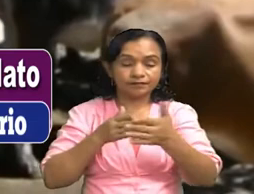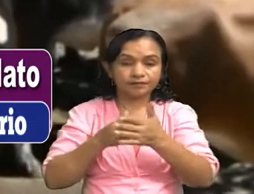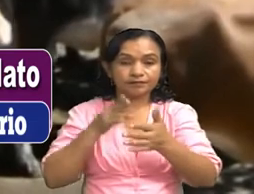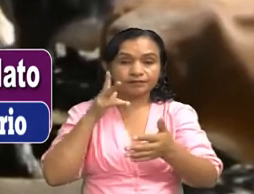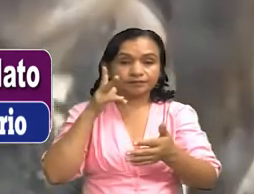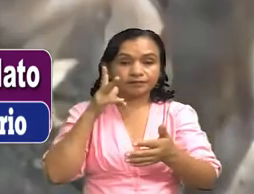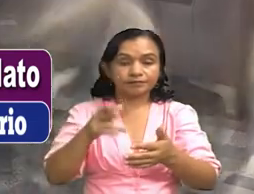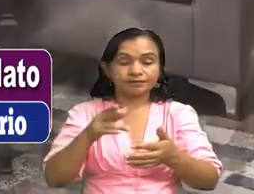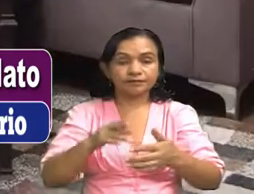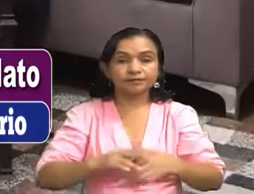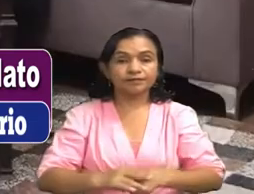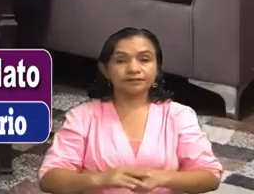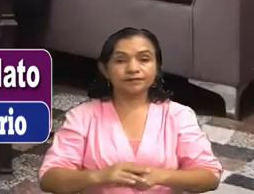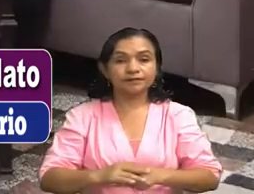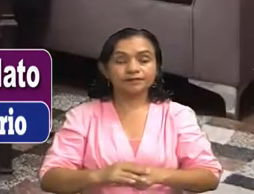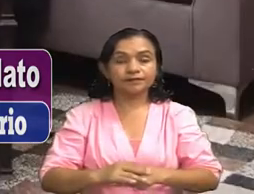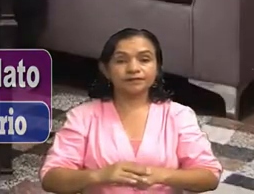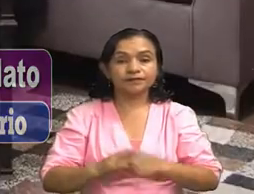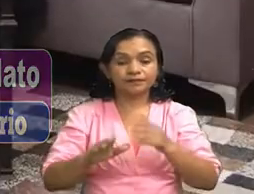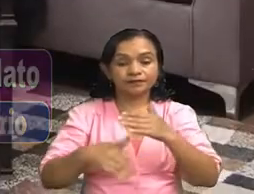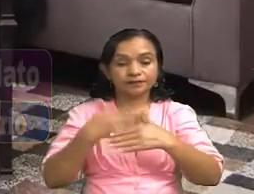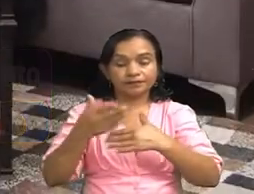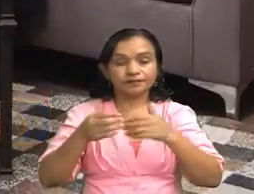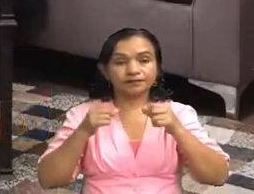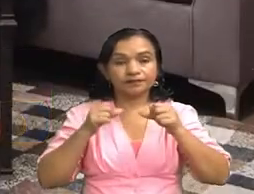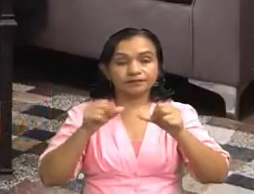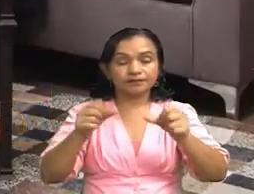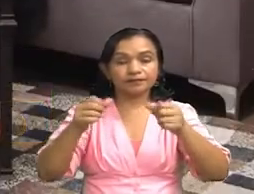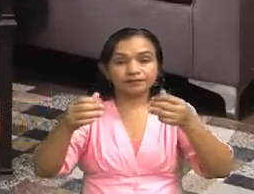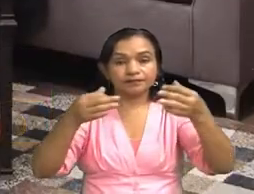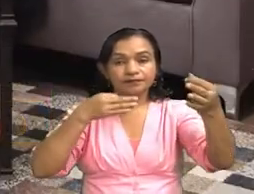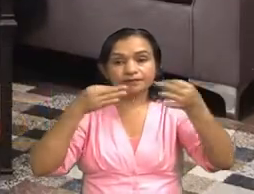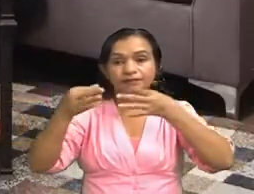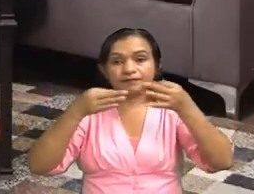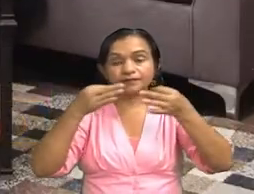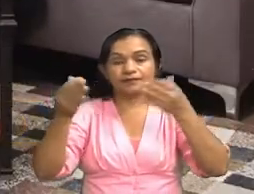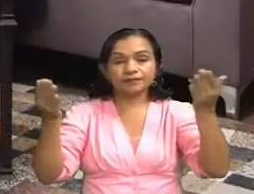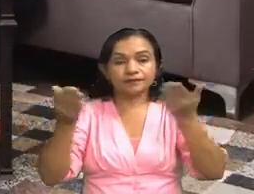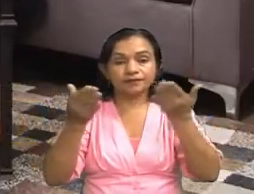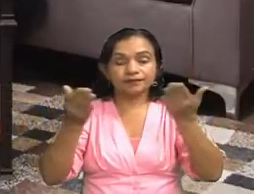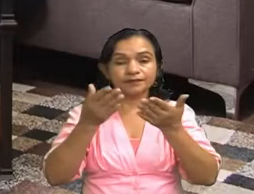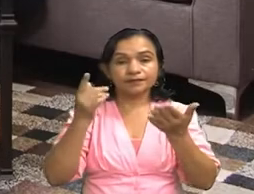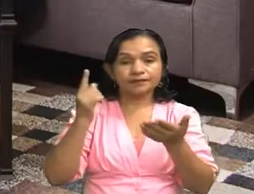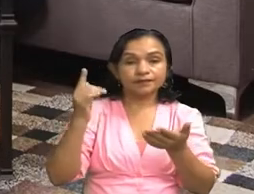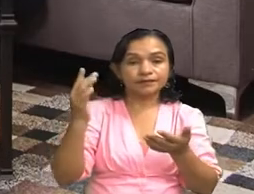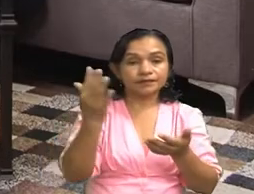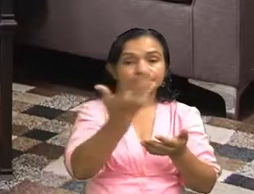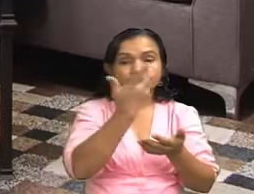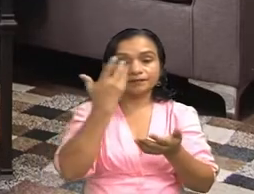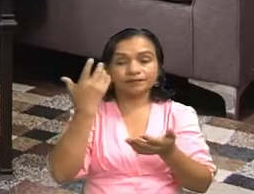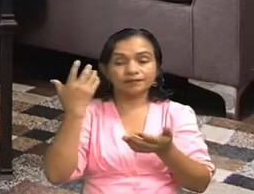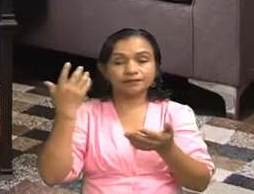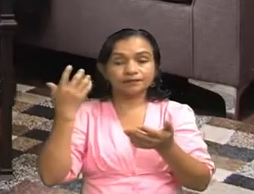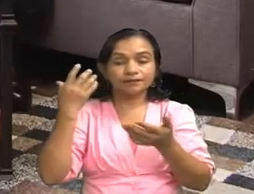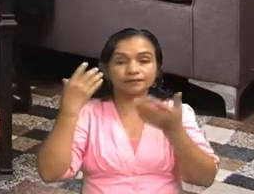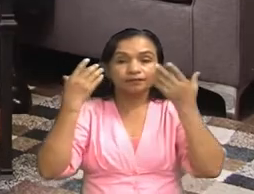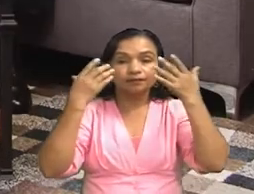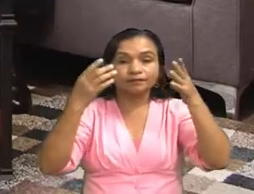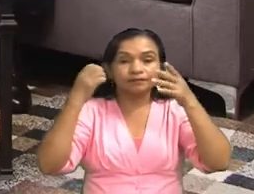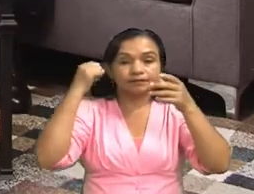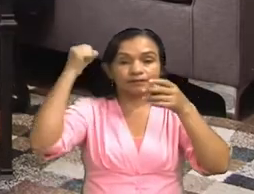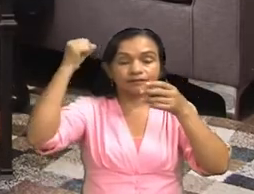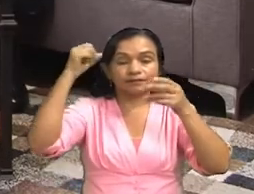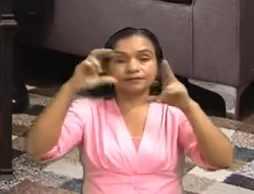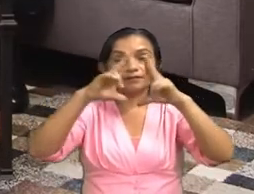pausa para que al volver nos explique precisamente todas esas conquistas de nuestro pueblo a partir de